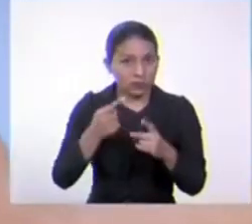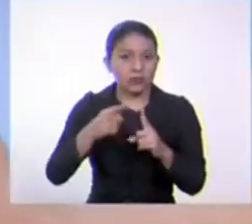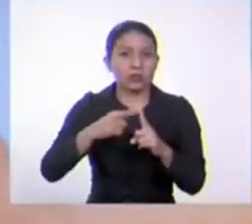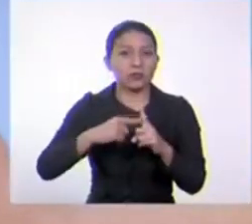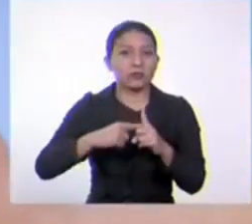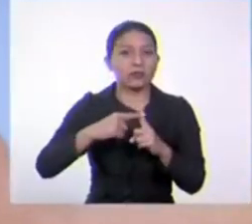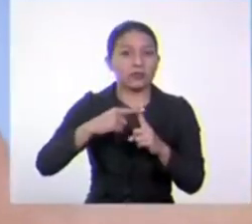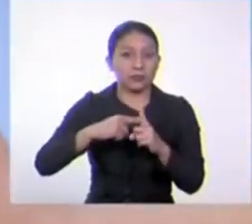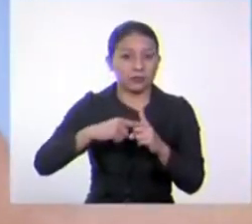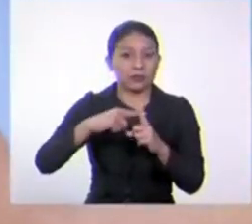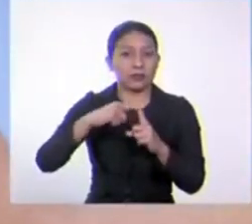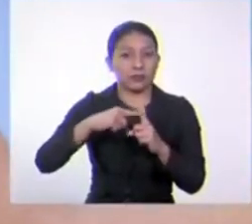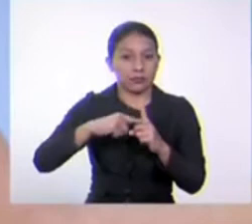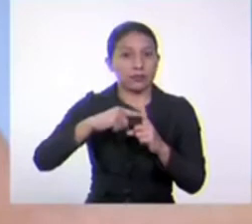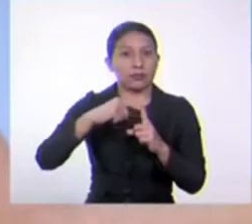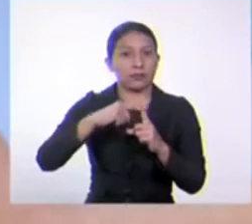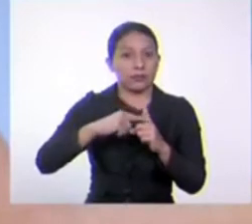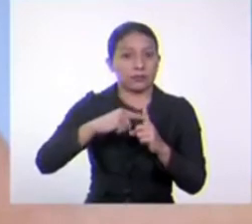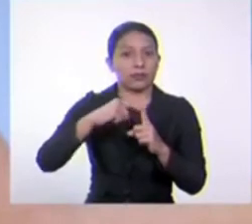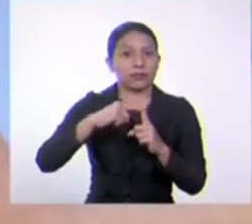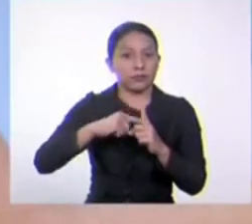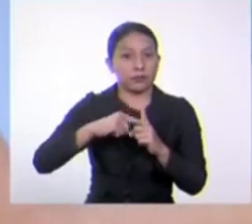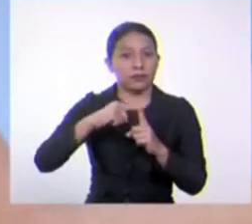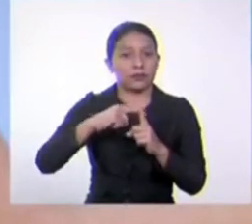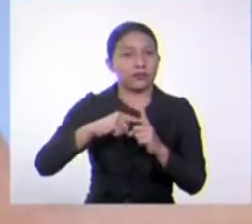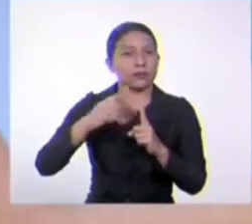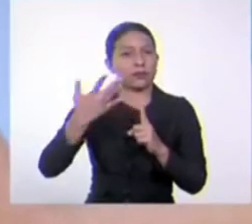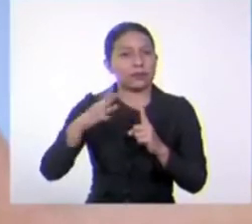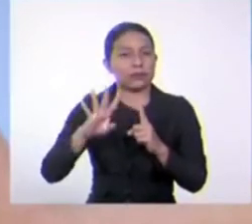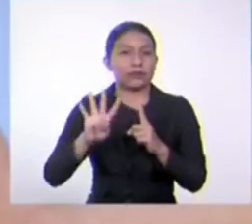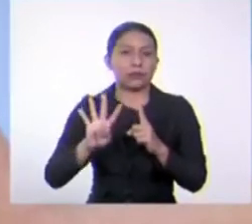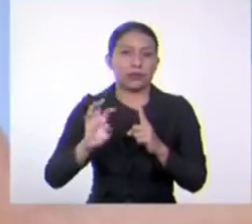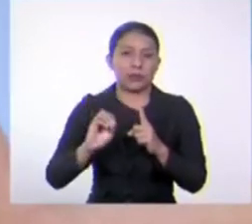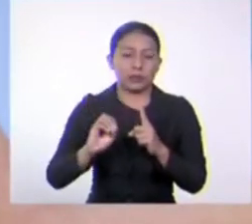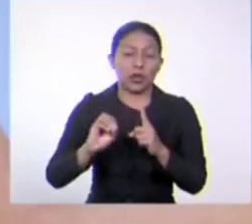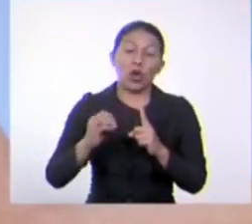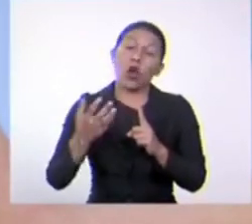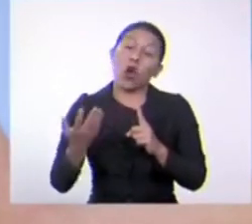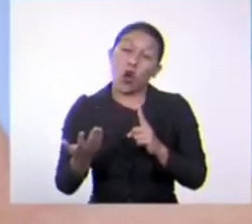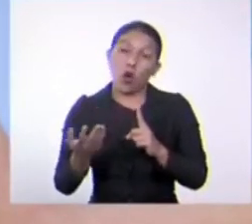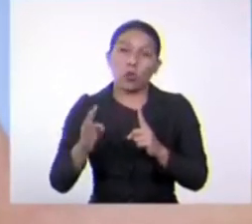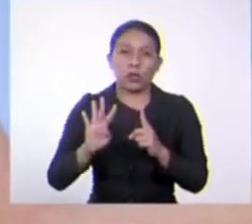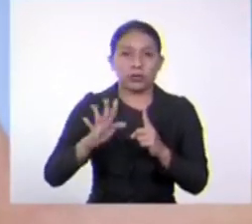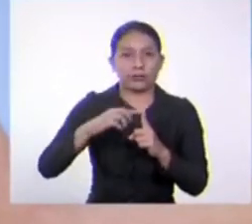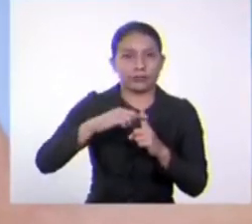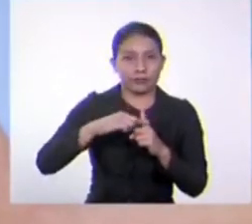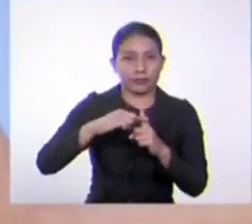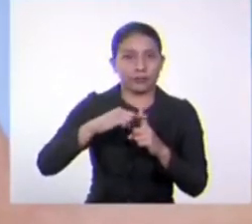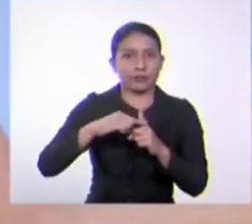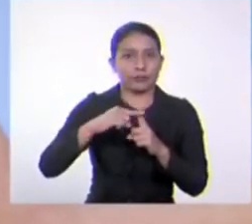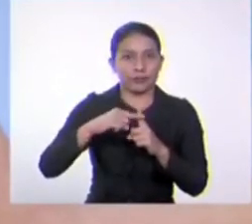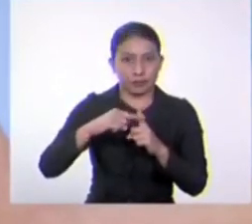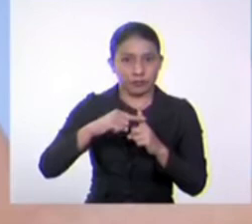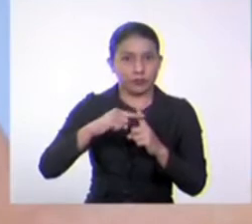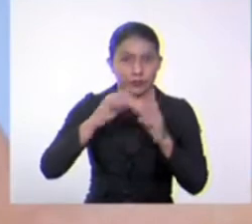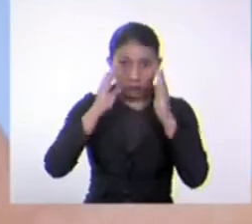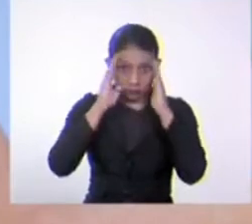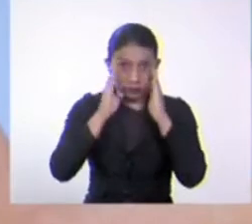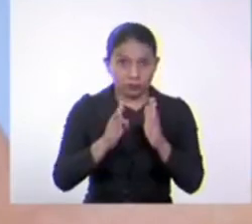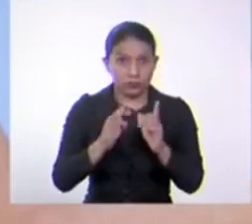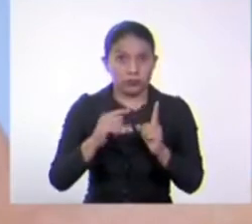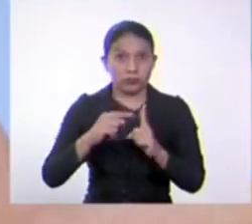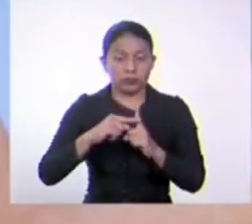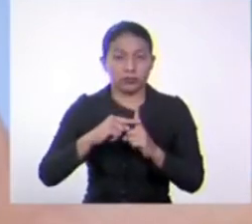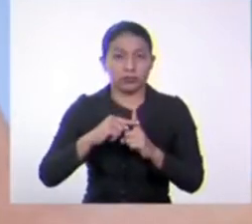temperatura que esté cercana o rondando los 40 grados en cada ocasión. Eso hay que estar pendiente.